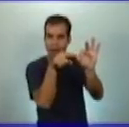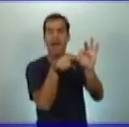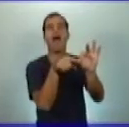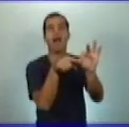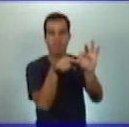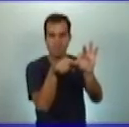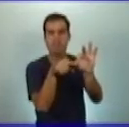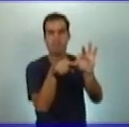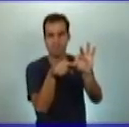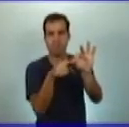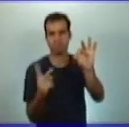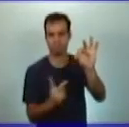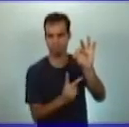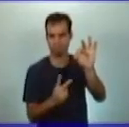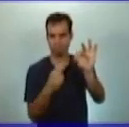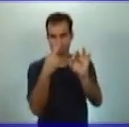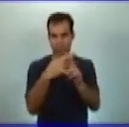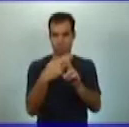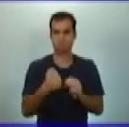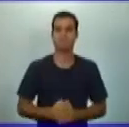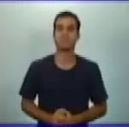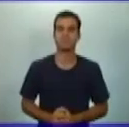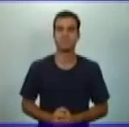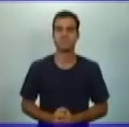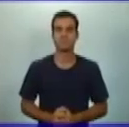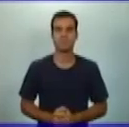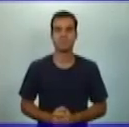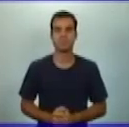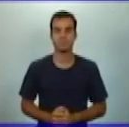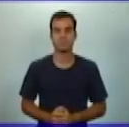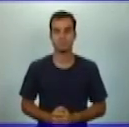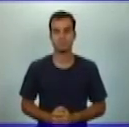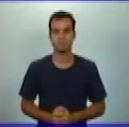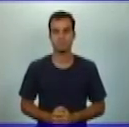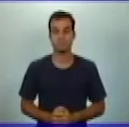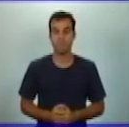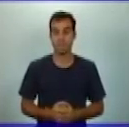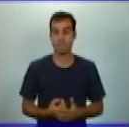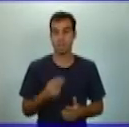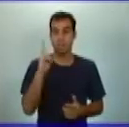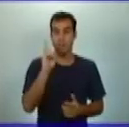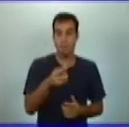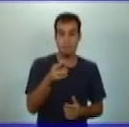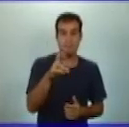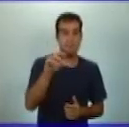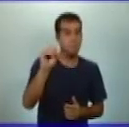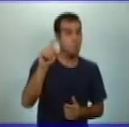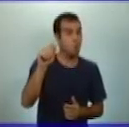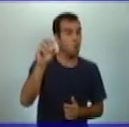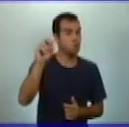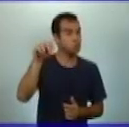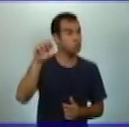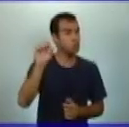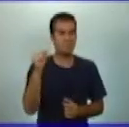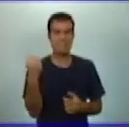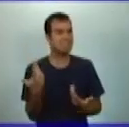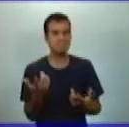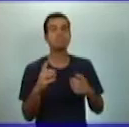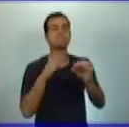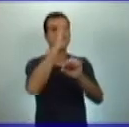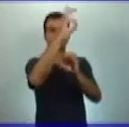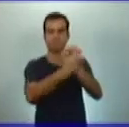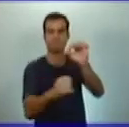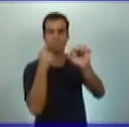embargo, los electrones se encuentran en la envoltura. Bien, esas son las zonas del átomo donde se encuentran cada una de